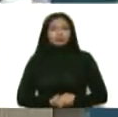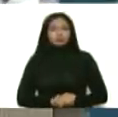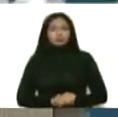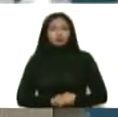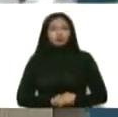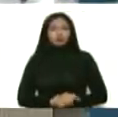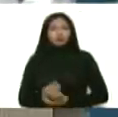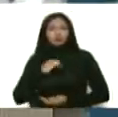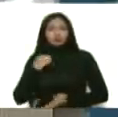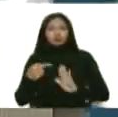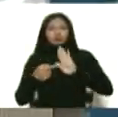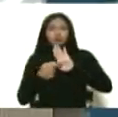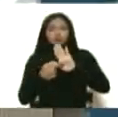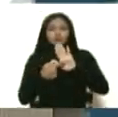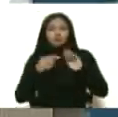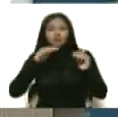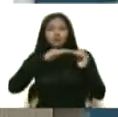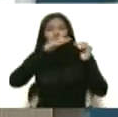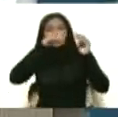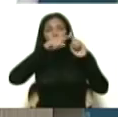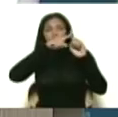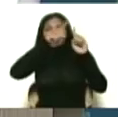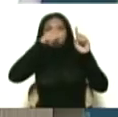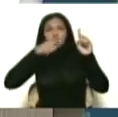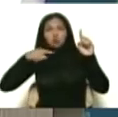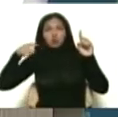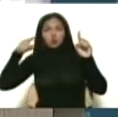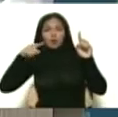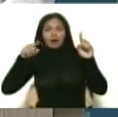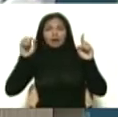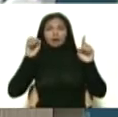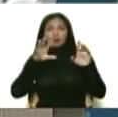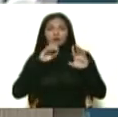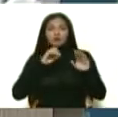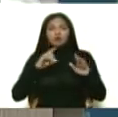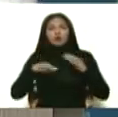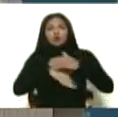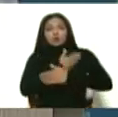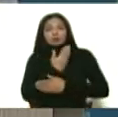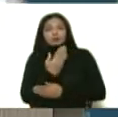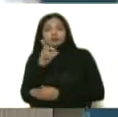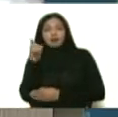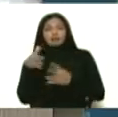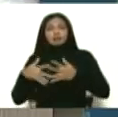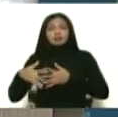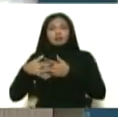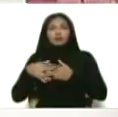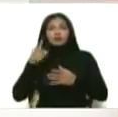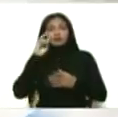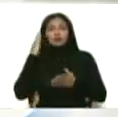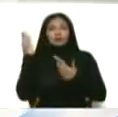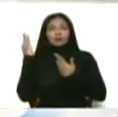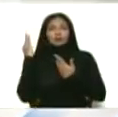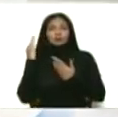Nosotros sacamos las curvas de una página de la Universidad Johns Hopkins y esta es la